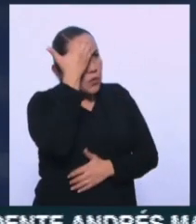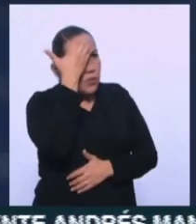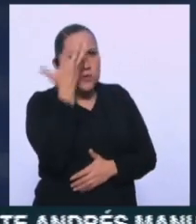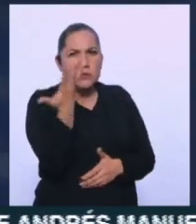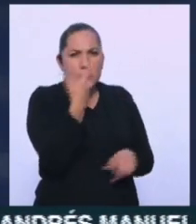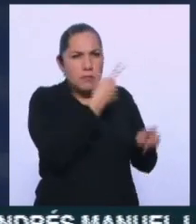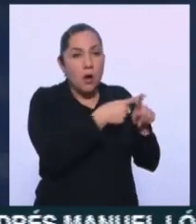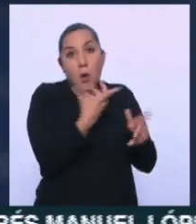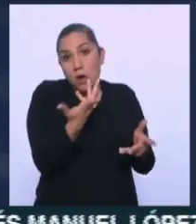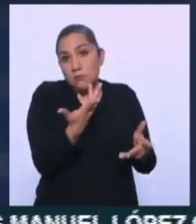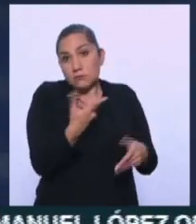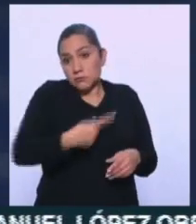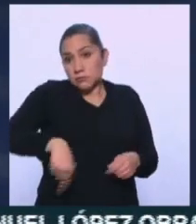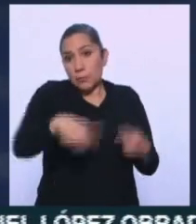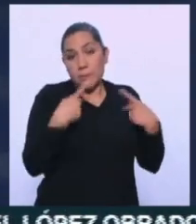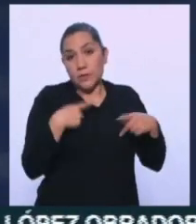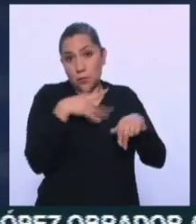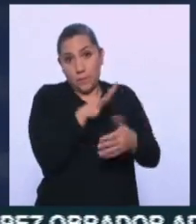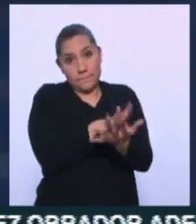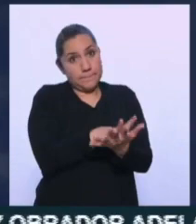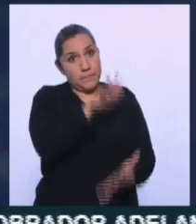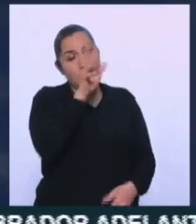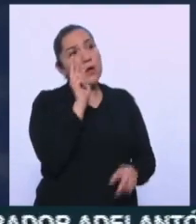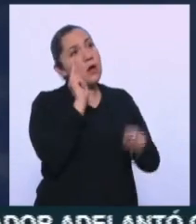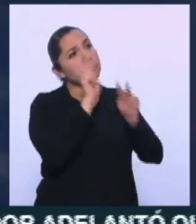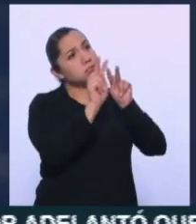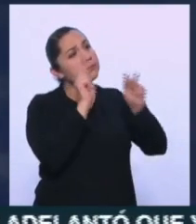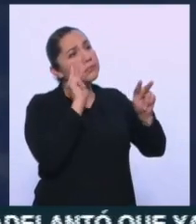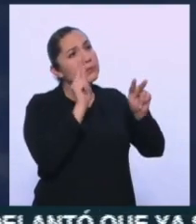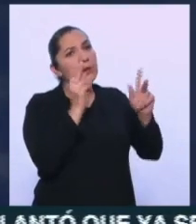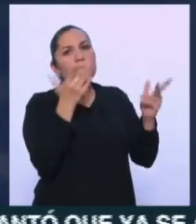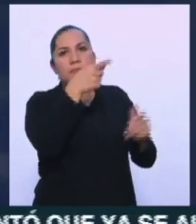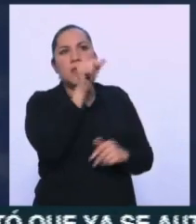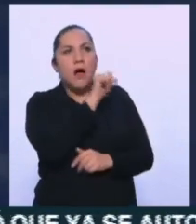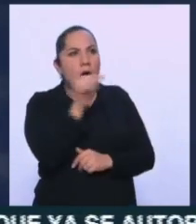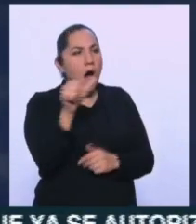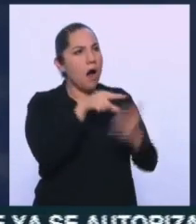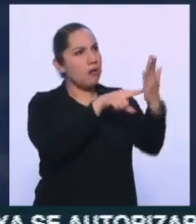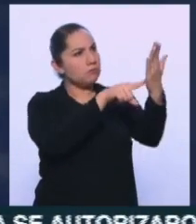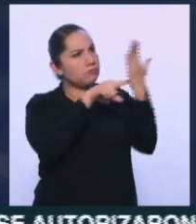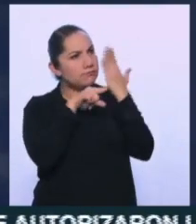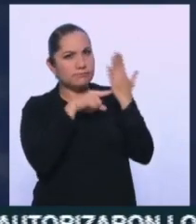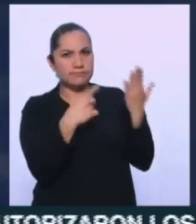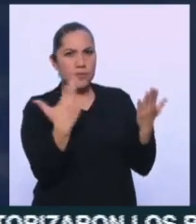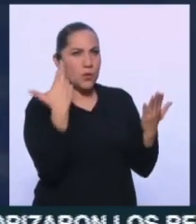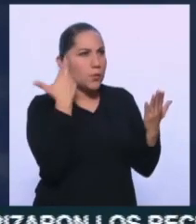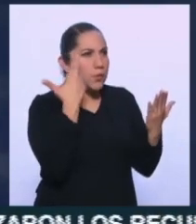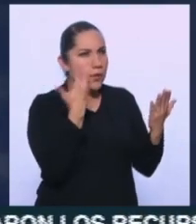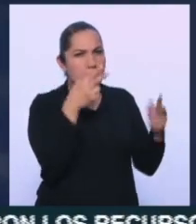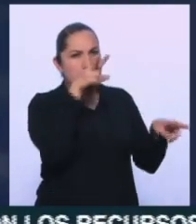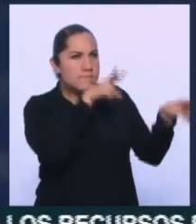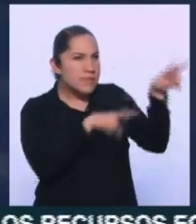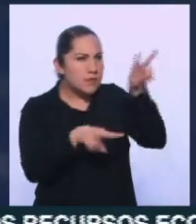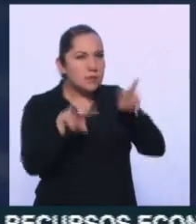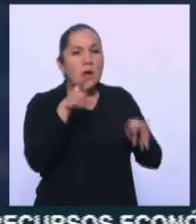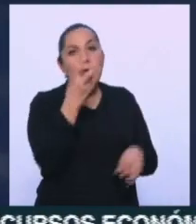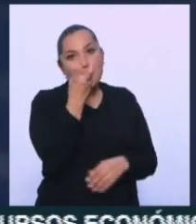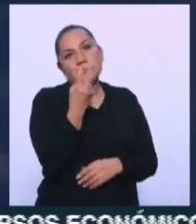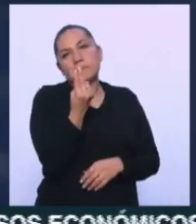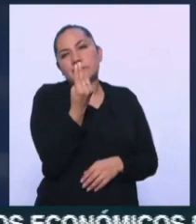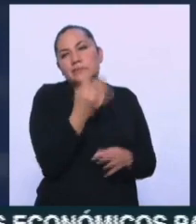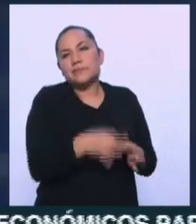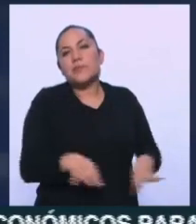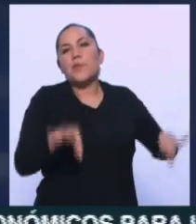la gente está viendo productos audiovisuales, más los jóvenes. Entonces creemos que hay que entrar en un proceso de alfabetización para que vean de una